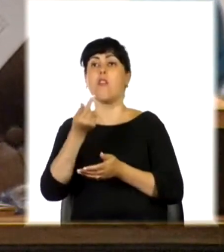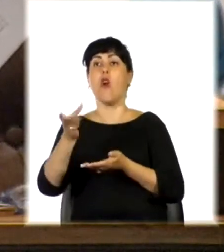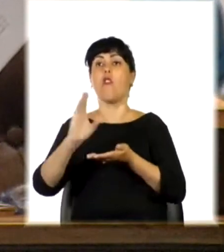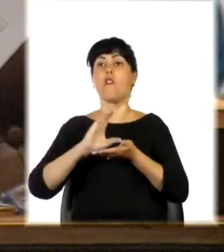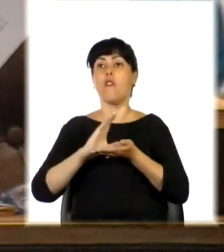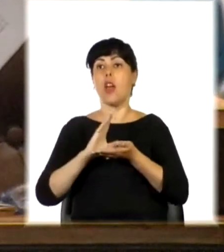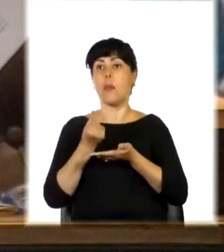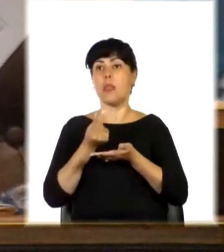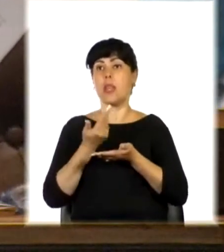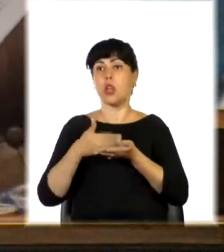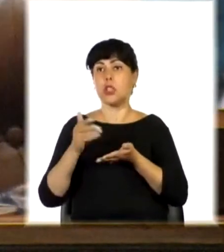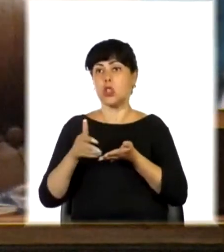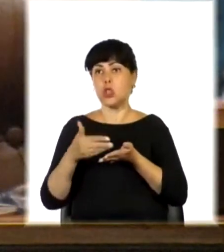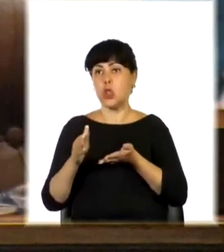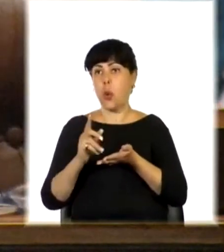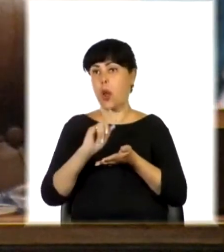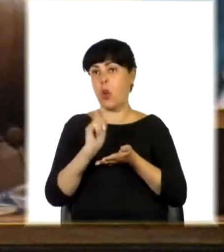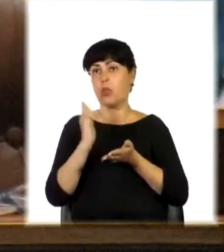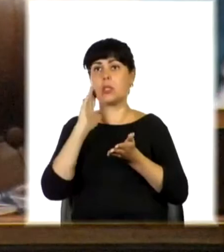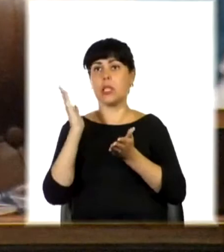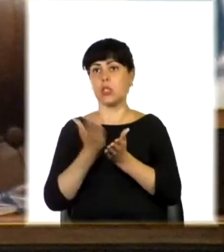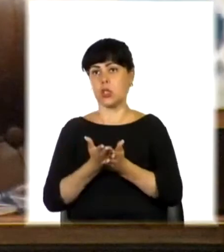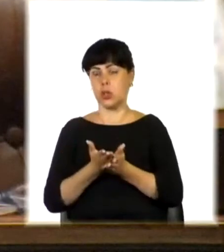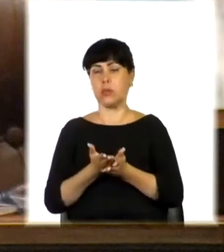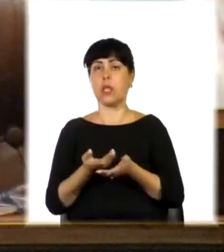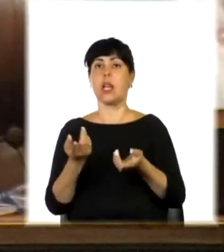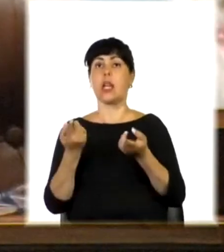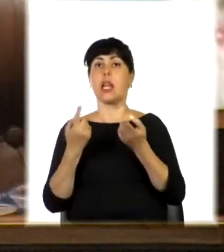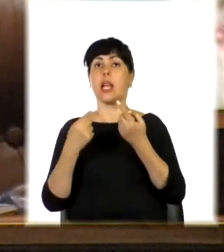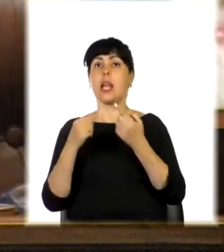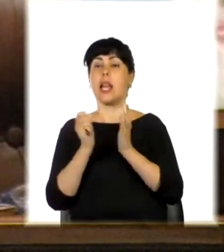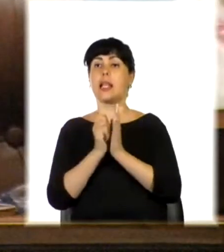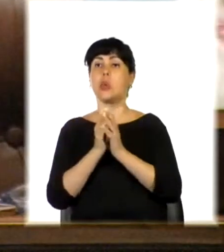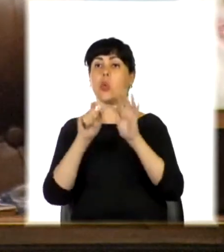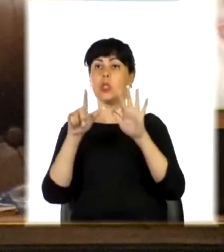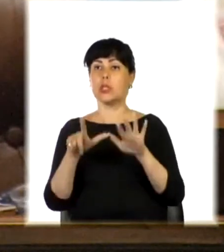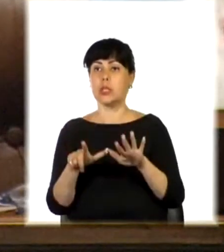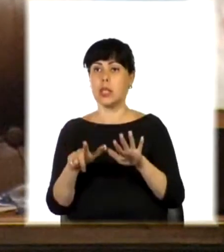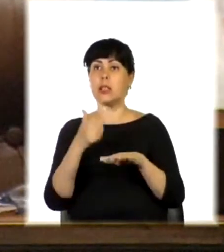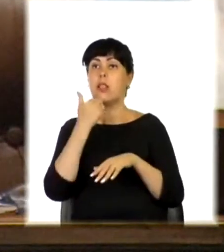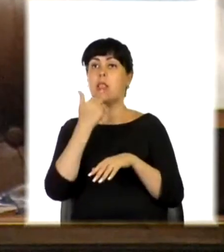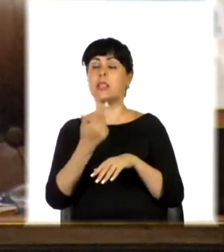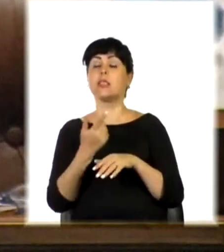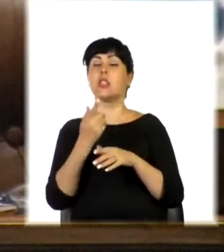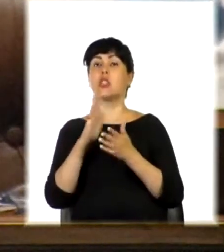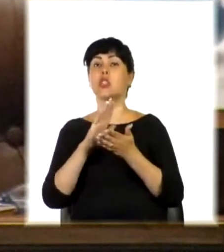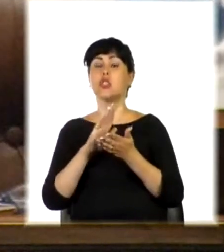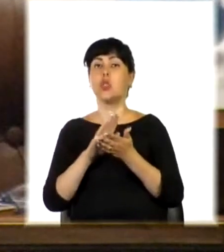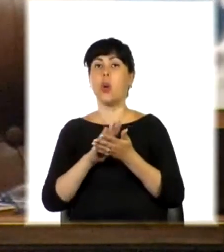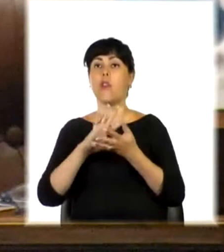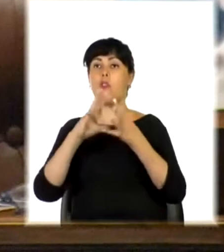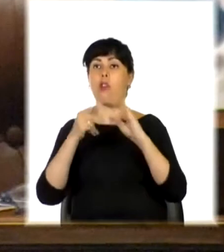viáticos luego de la rendición de cuentas correspondientes el artículo 7 establece los criterios de